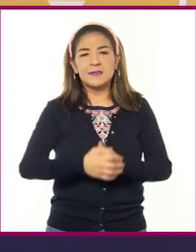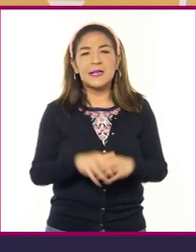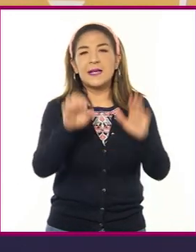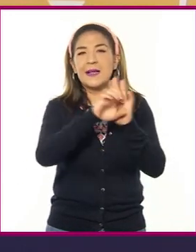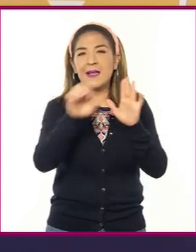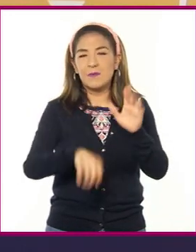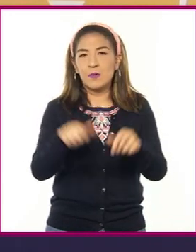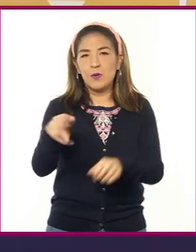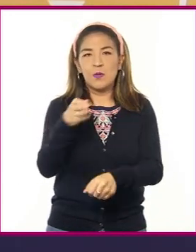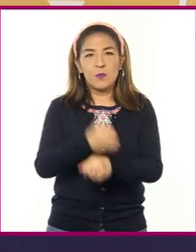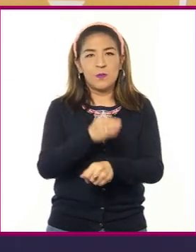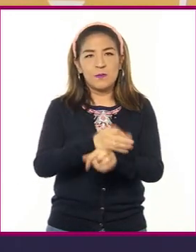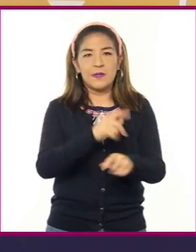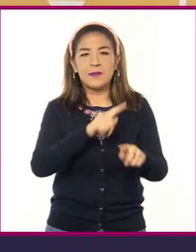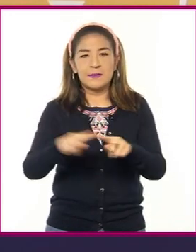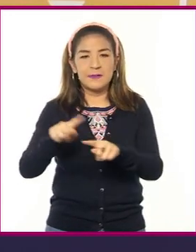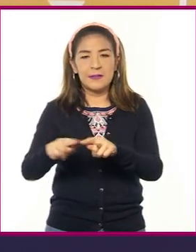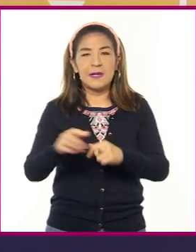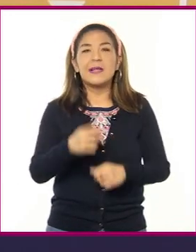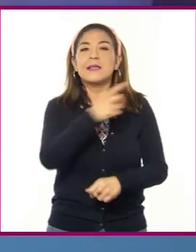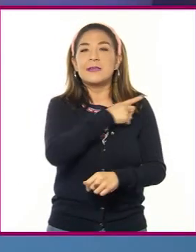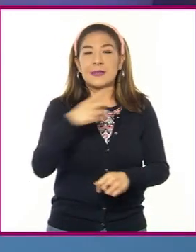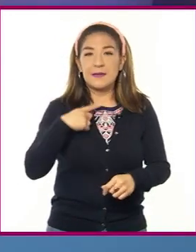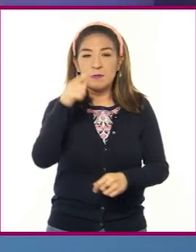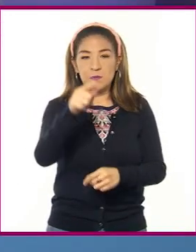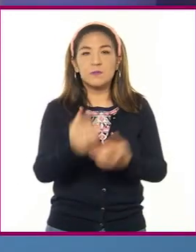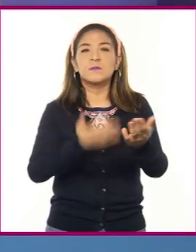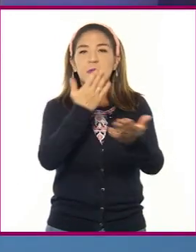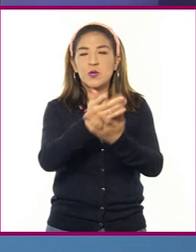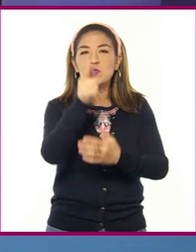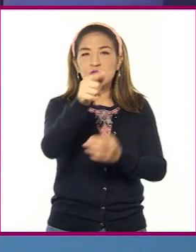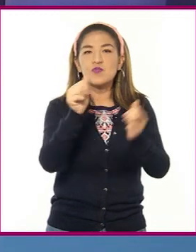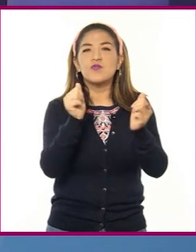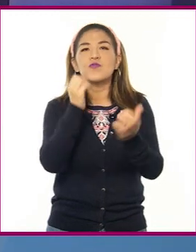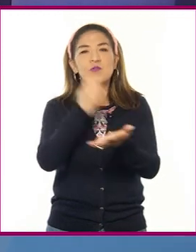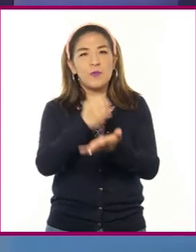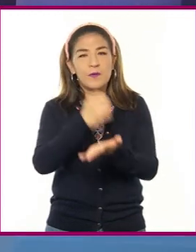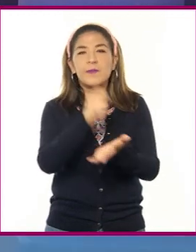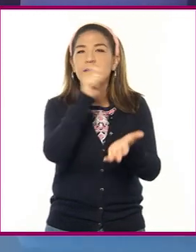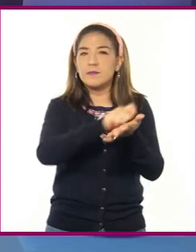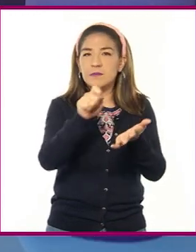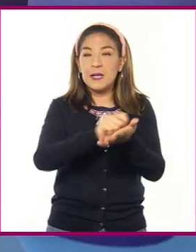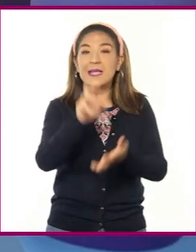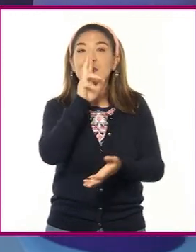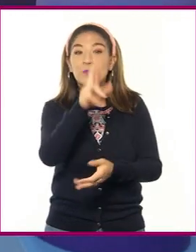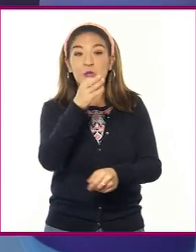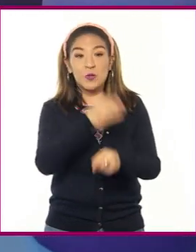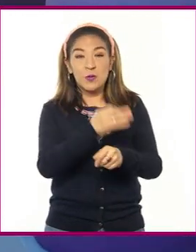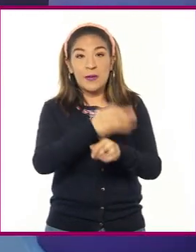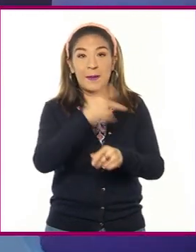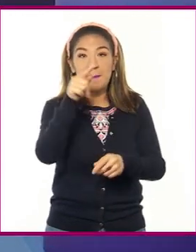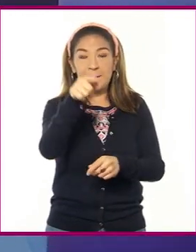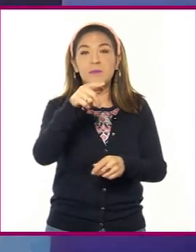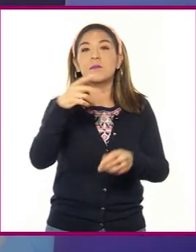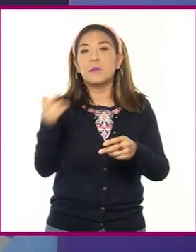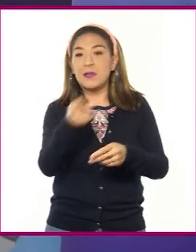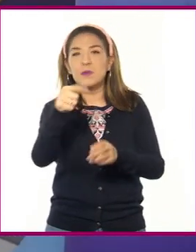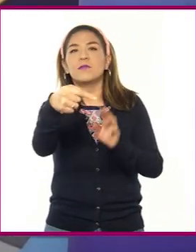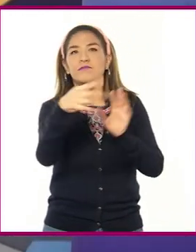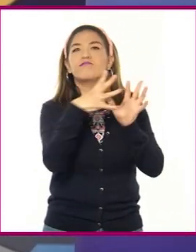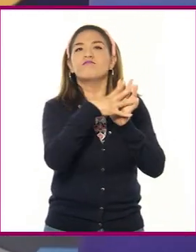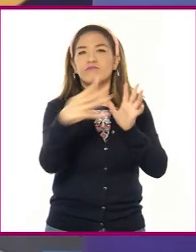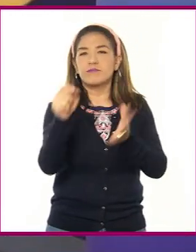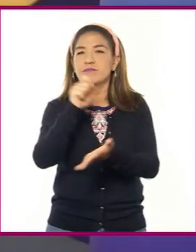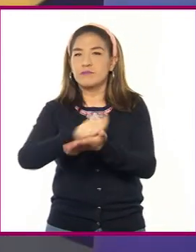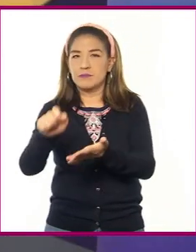tipo de variación. Les pedimos resolver en su cuaderno las preguntas que vayamos planteando durante la sesión.